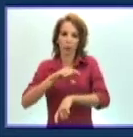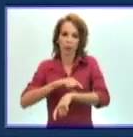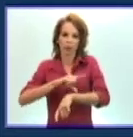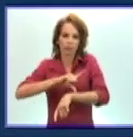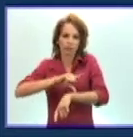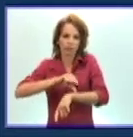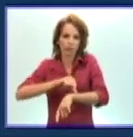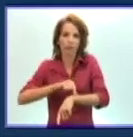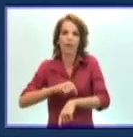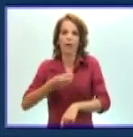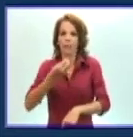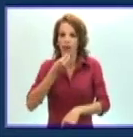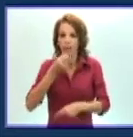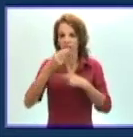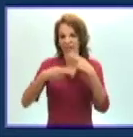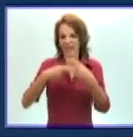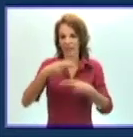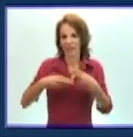medición.